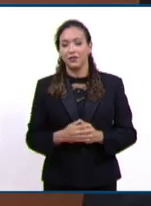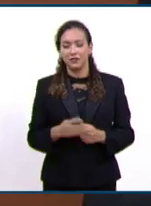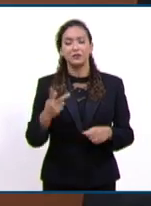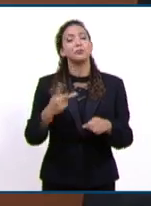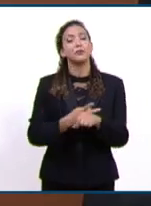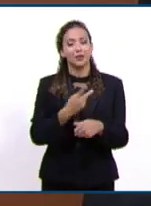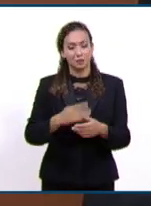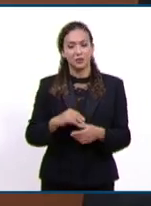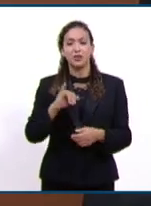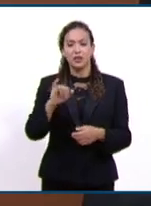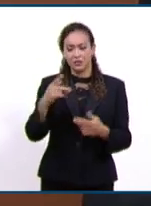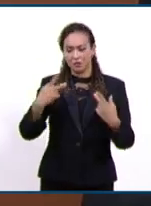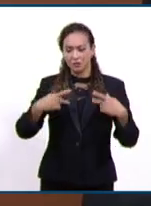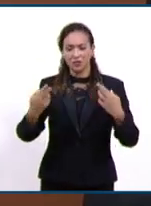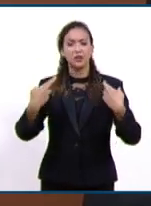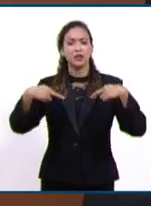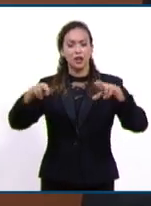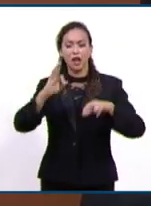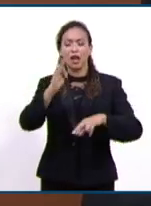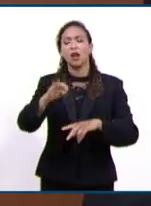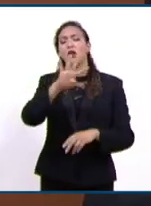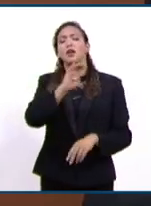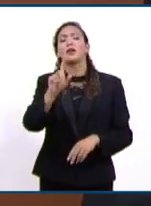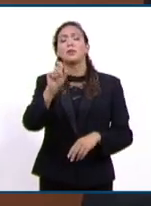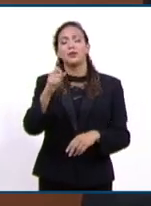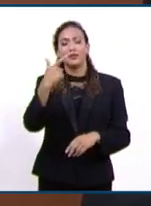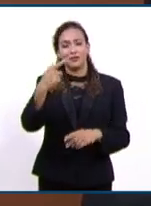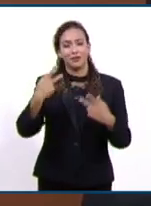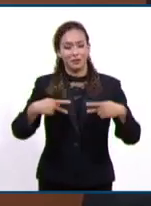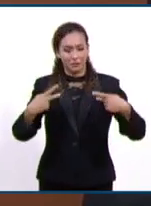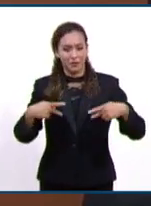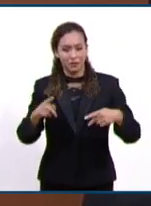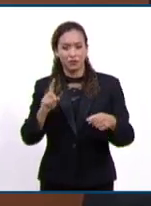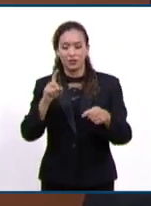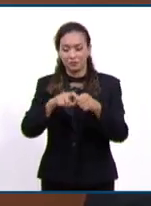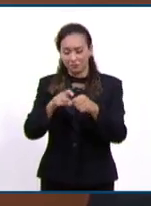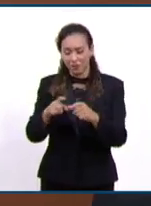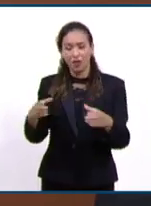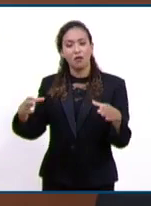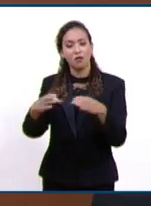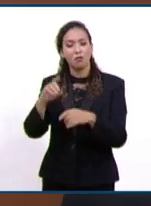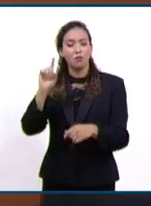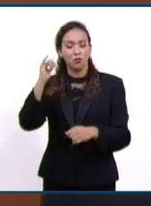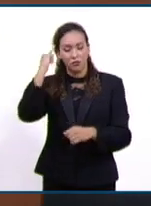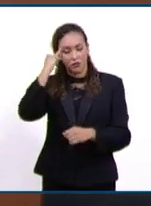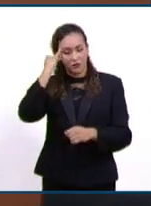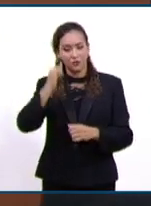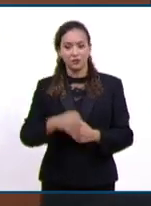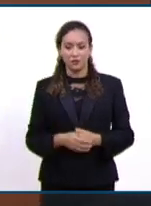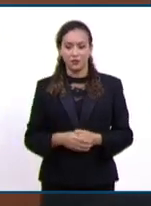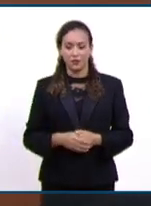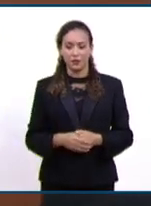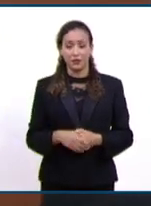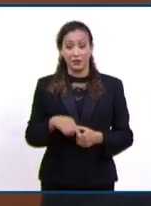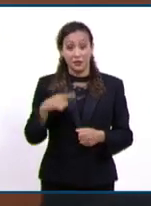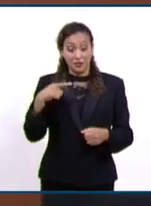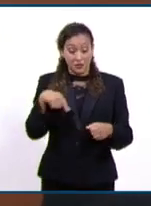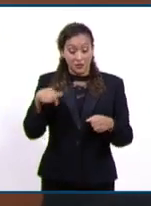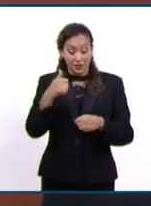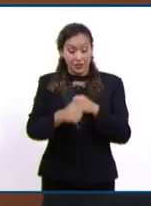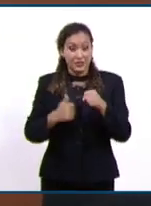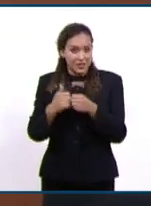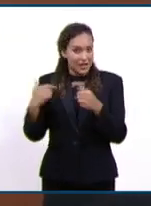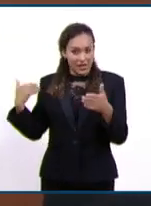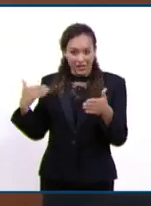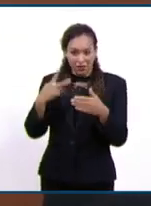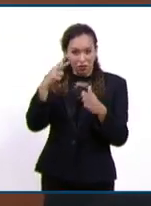la representación de 427 personas pertenecientes a comunidades indígenas, y en lo que va del año, es decir,